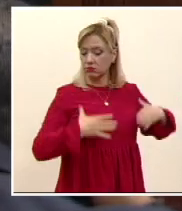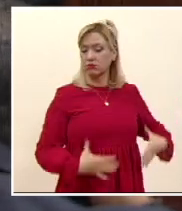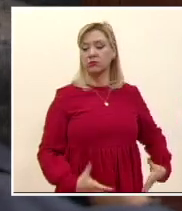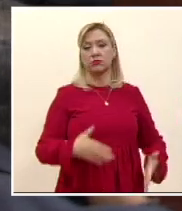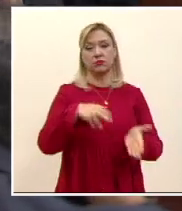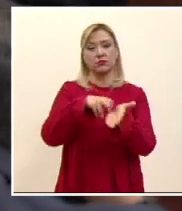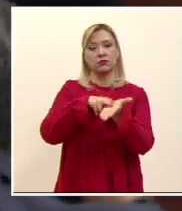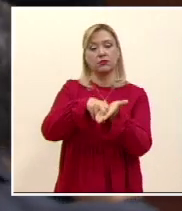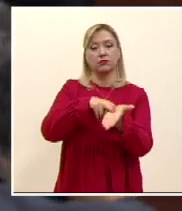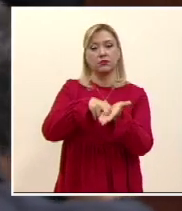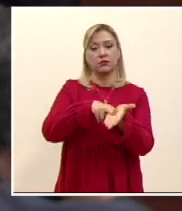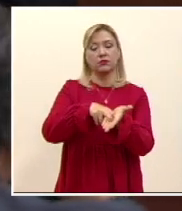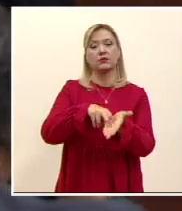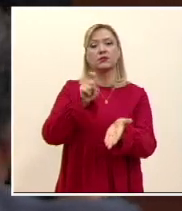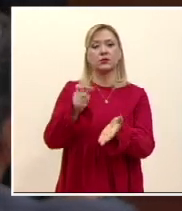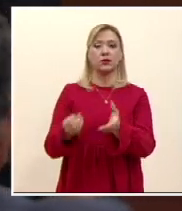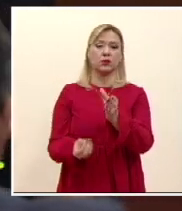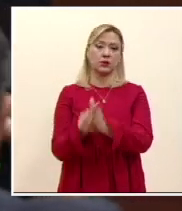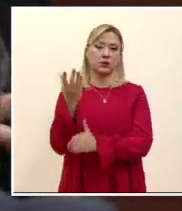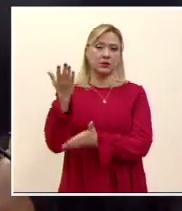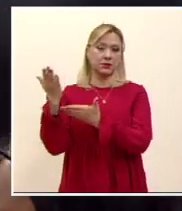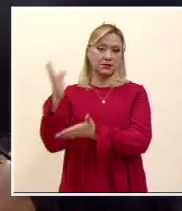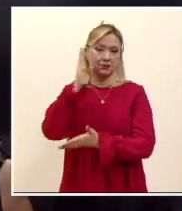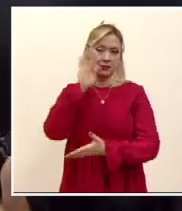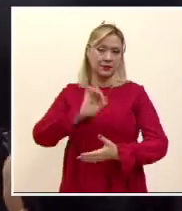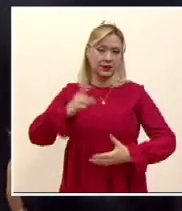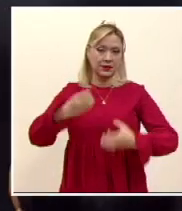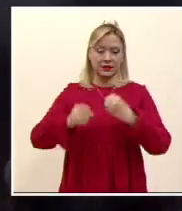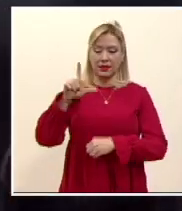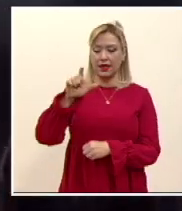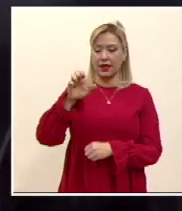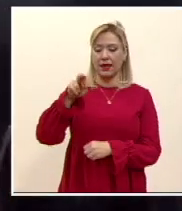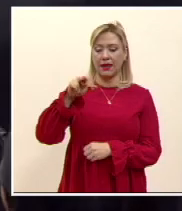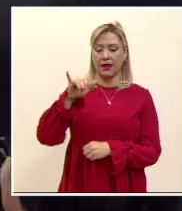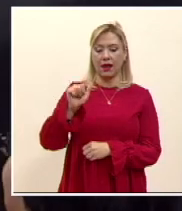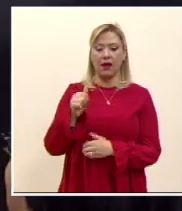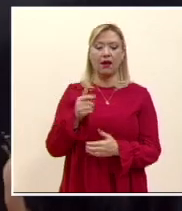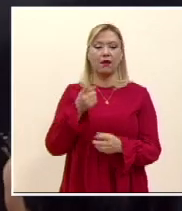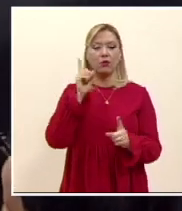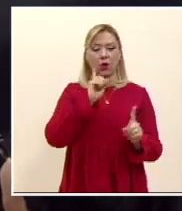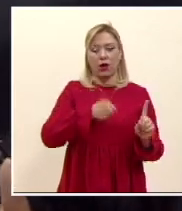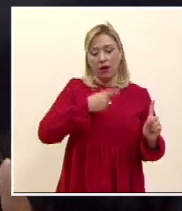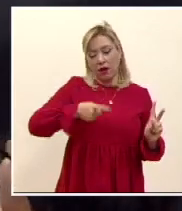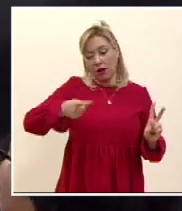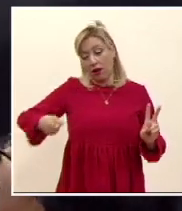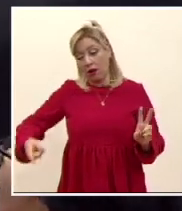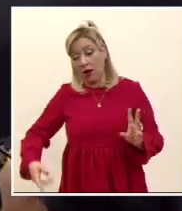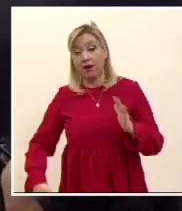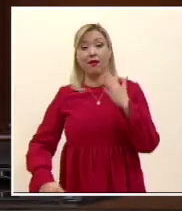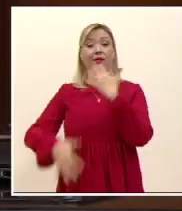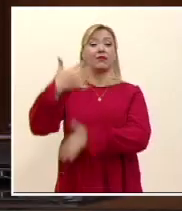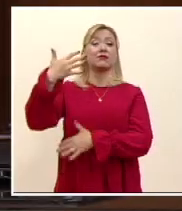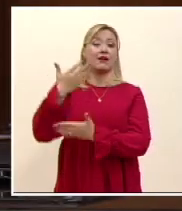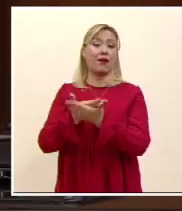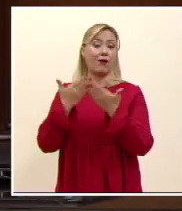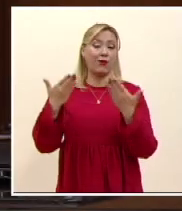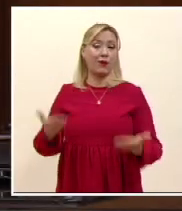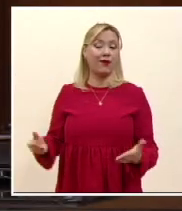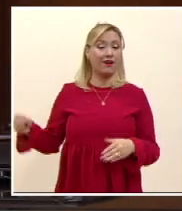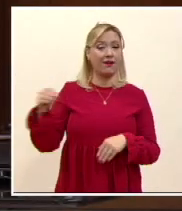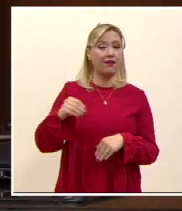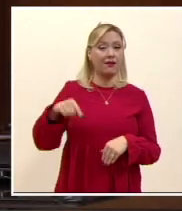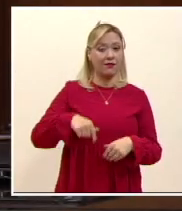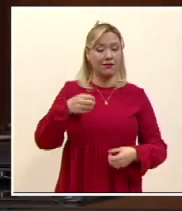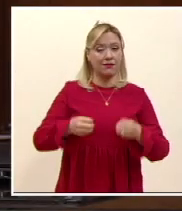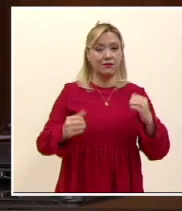la ministra Lenia Batres Guadarrama, 15ª mujer en ocupar este cargo en la historia de la Corte. Recibe usted